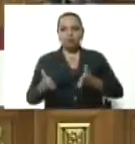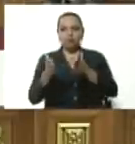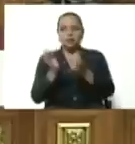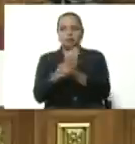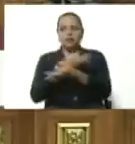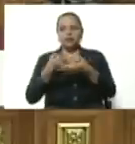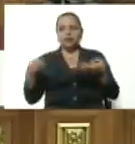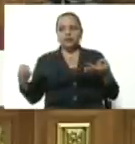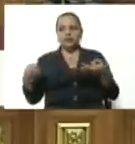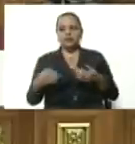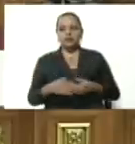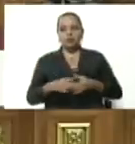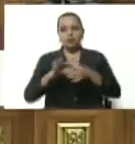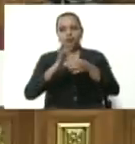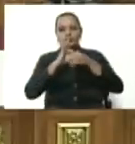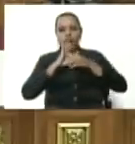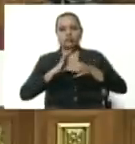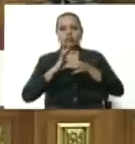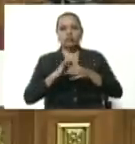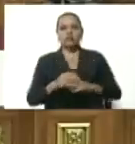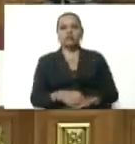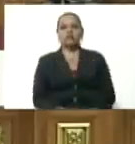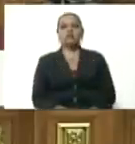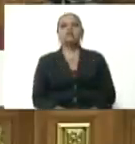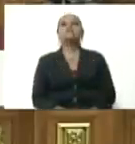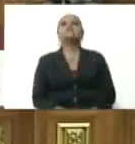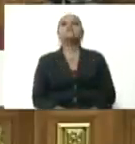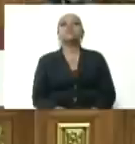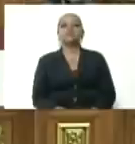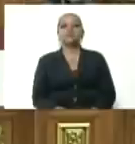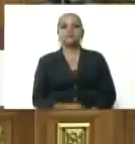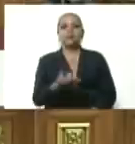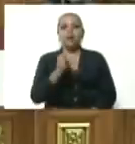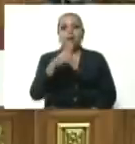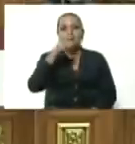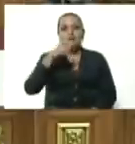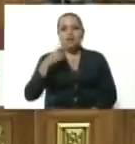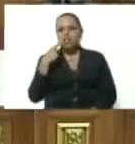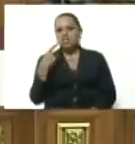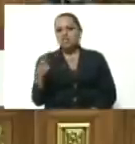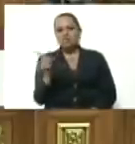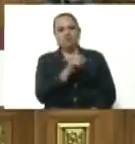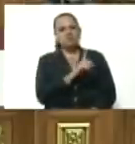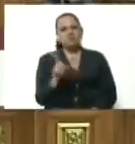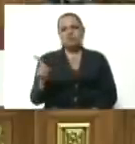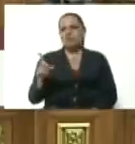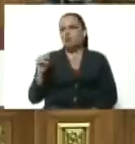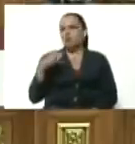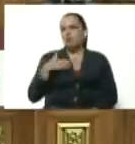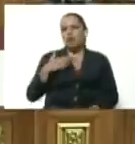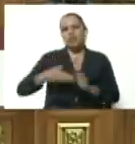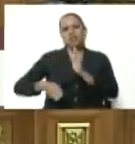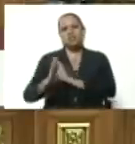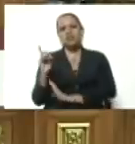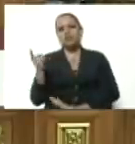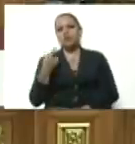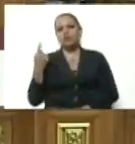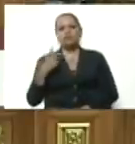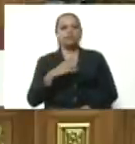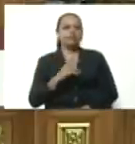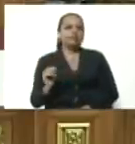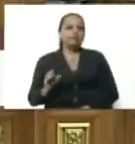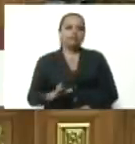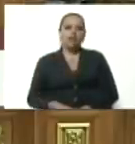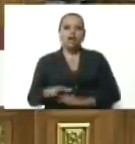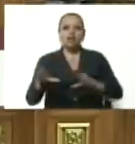perfecta unidad. Hay gente que dice, no, que yo puedo ir solo. Ah, bueno, hermano, está bien, pues asuma